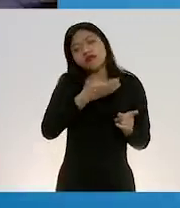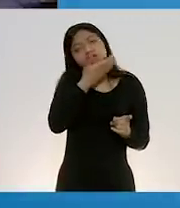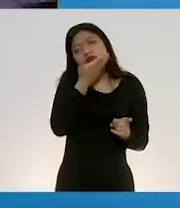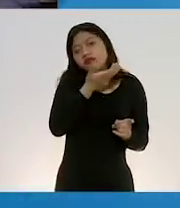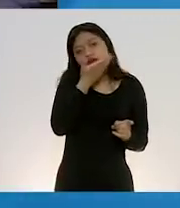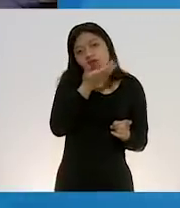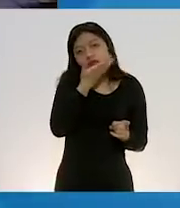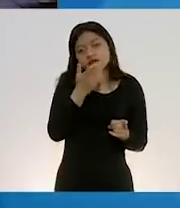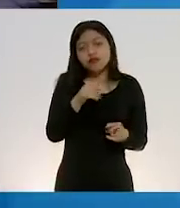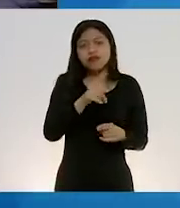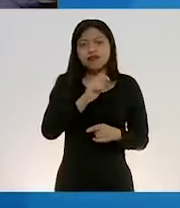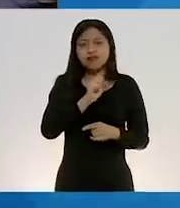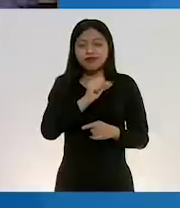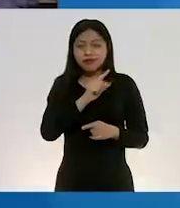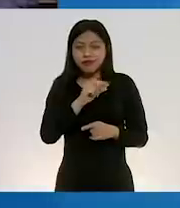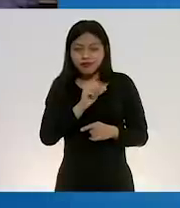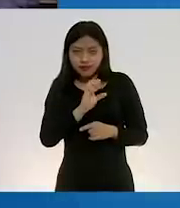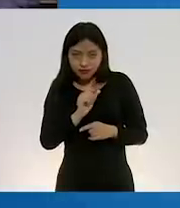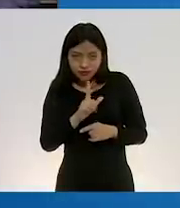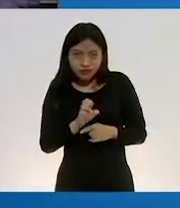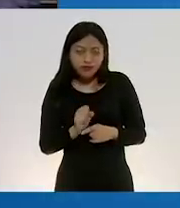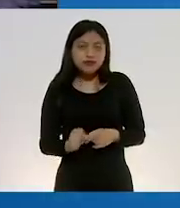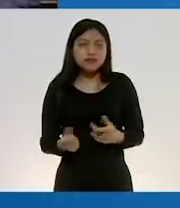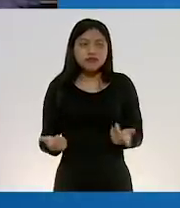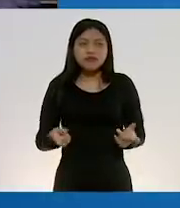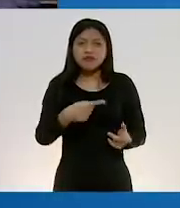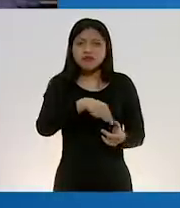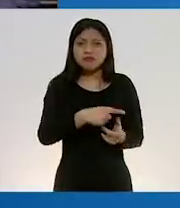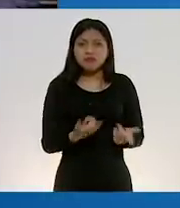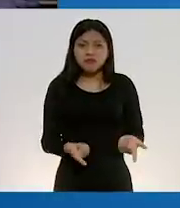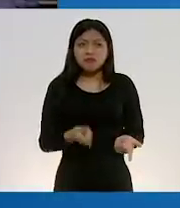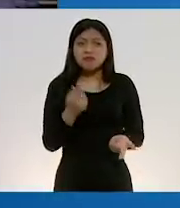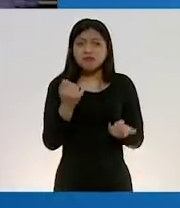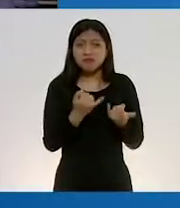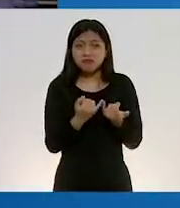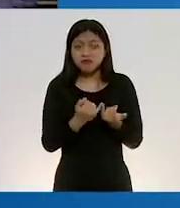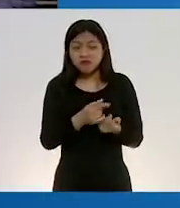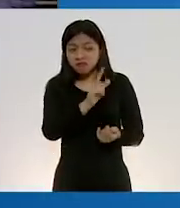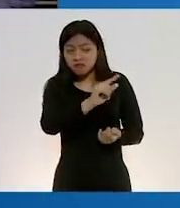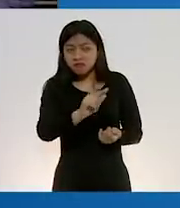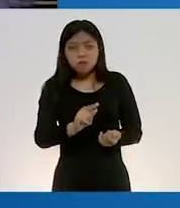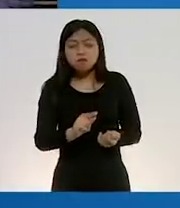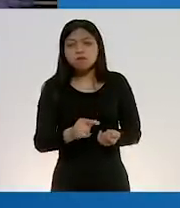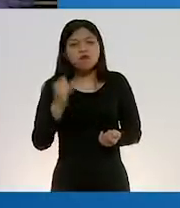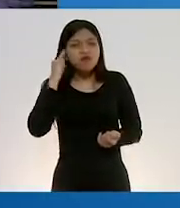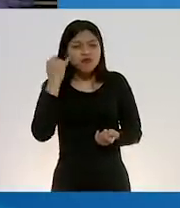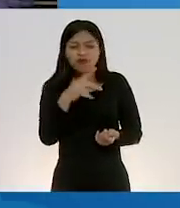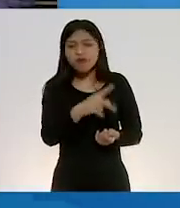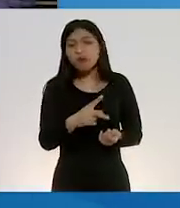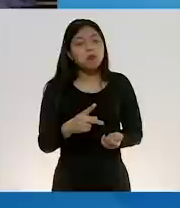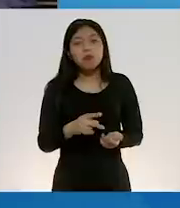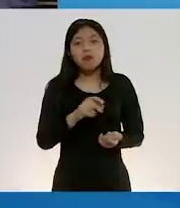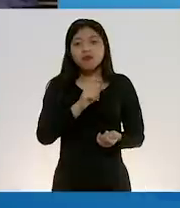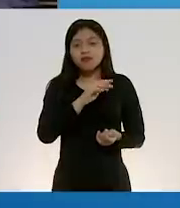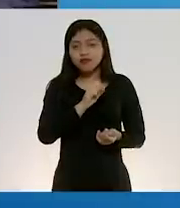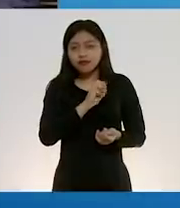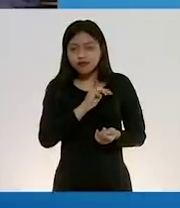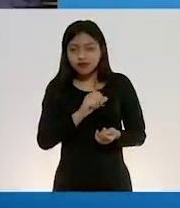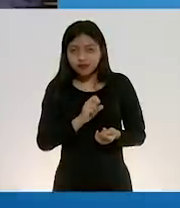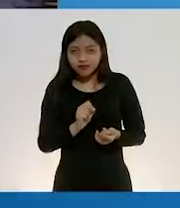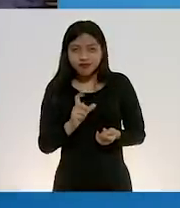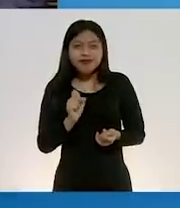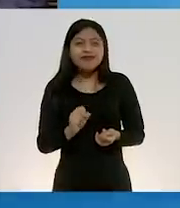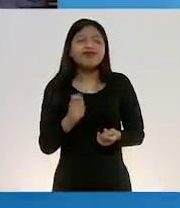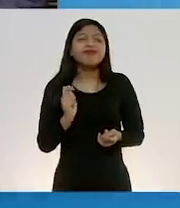usaron temazcales, y los temazcales no era algo marginado, algo de los indios. Varios temazcales pertenecían a conventos de